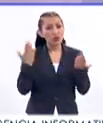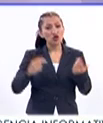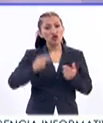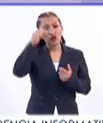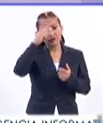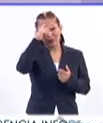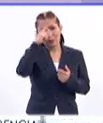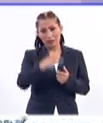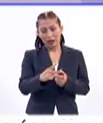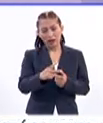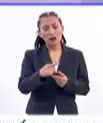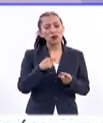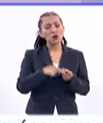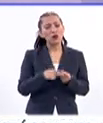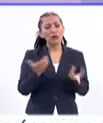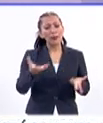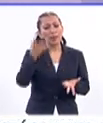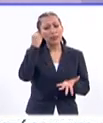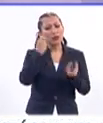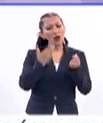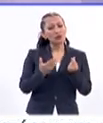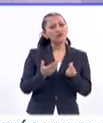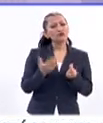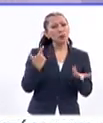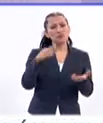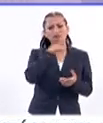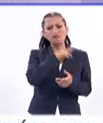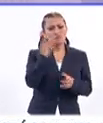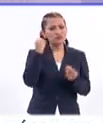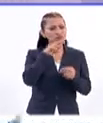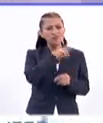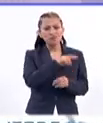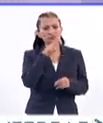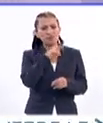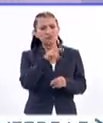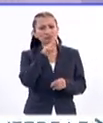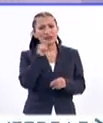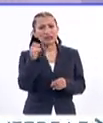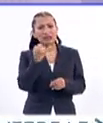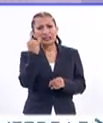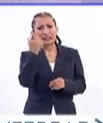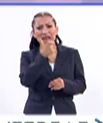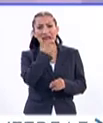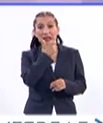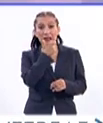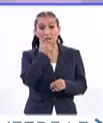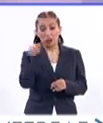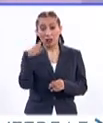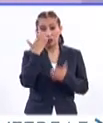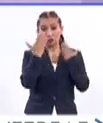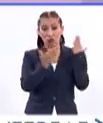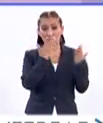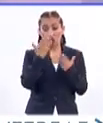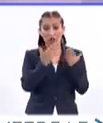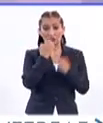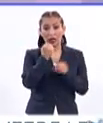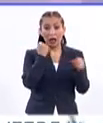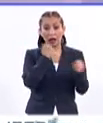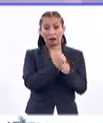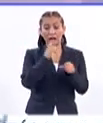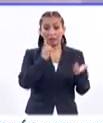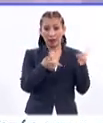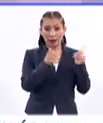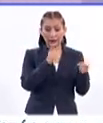norte del país, que logró aprender de forma rápida, pronta, el idioma inglés porque estudió sus primeros años